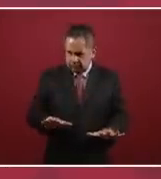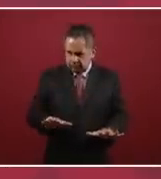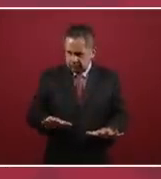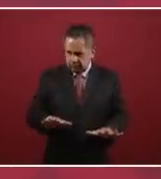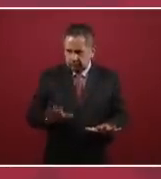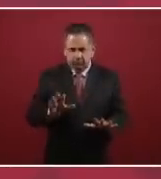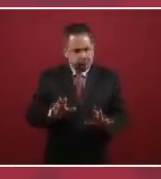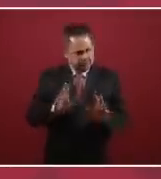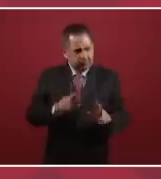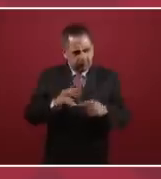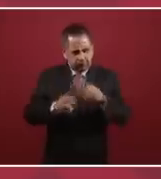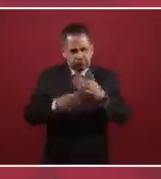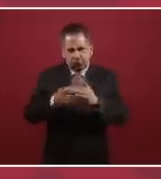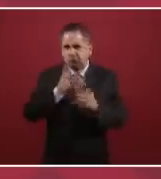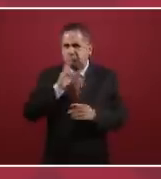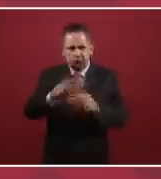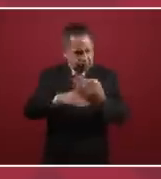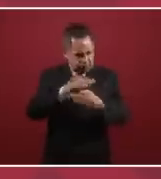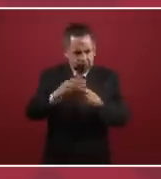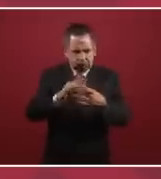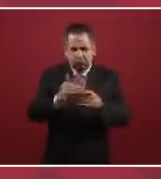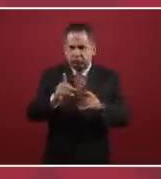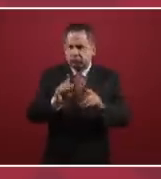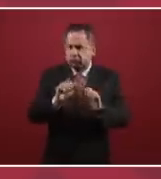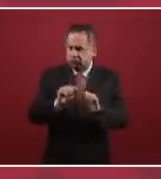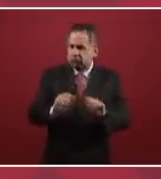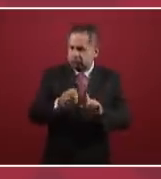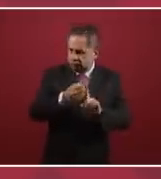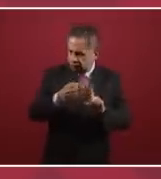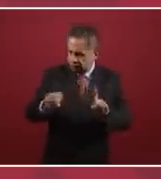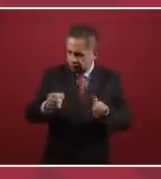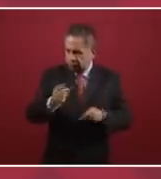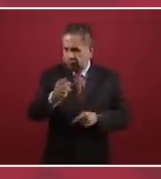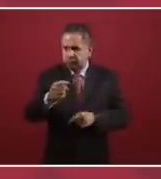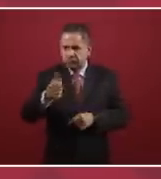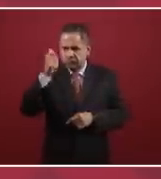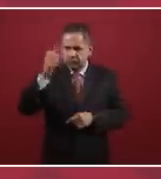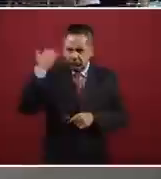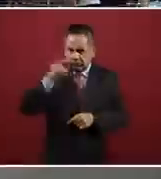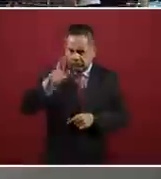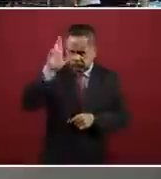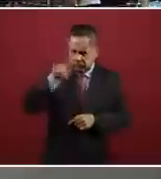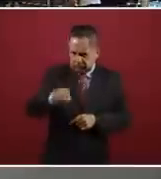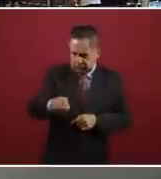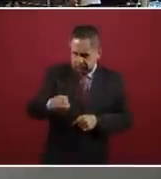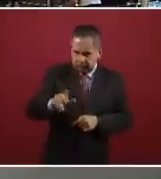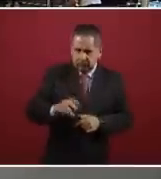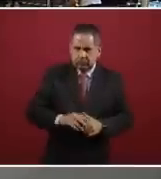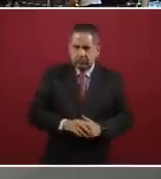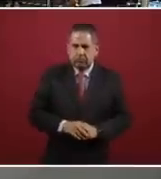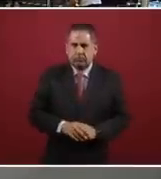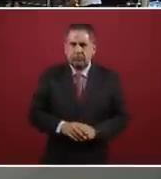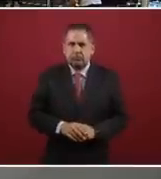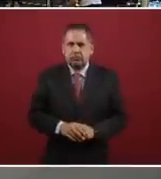Vamos por parte, vamos a contestar todo. Pero tú estabas preguntando, ¿no?